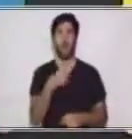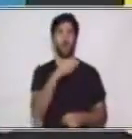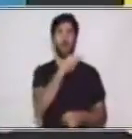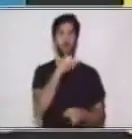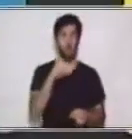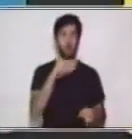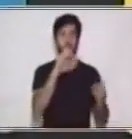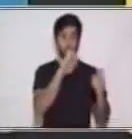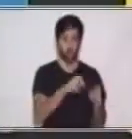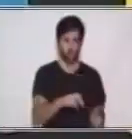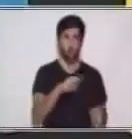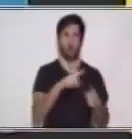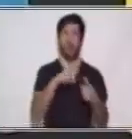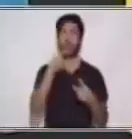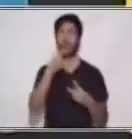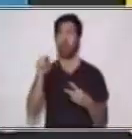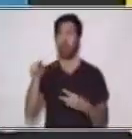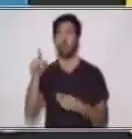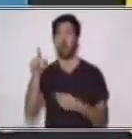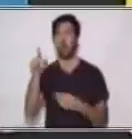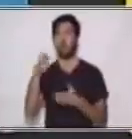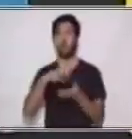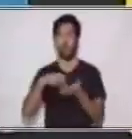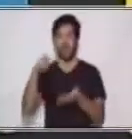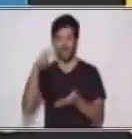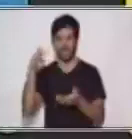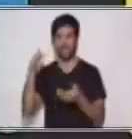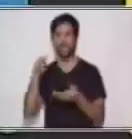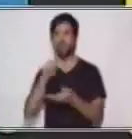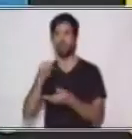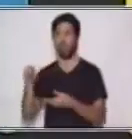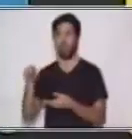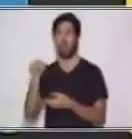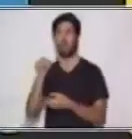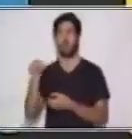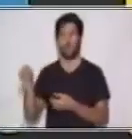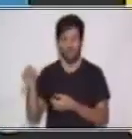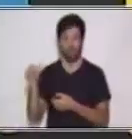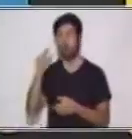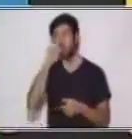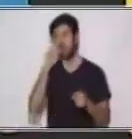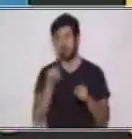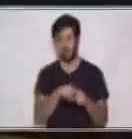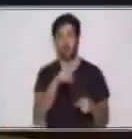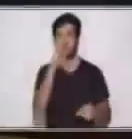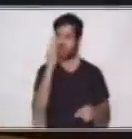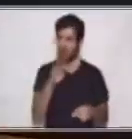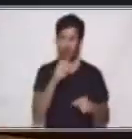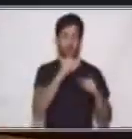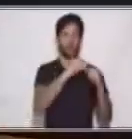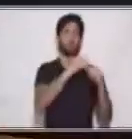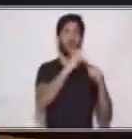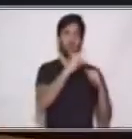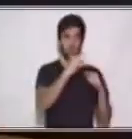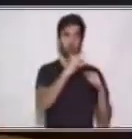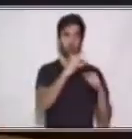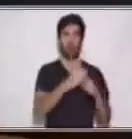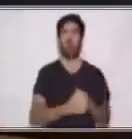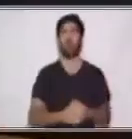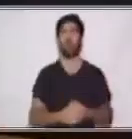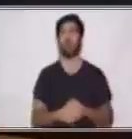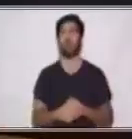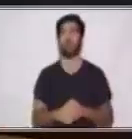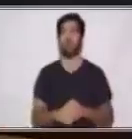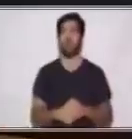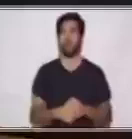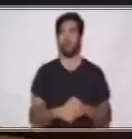de personas, lugares, ciudades, incluyendo los apellidos, ¿sí? Pero si tú dices que la regla número